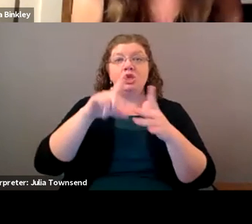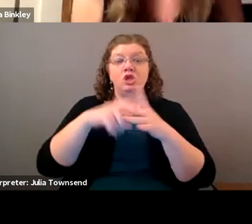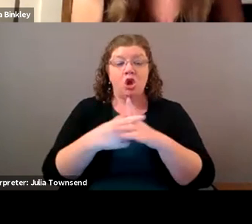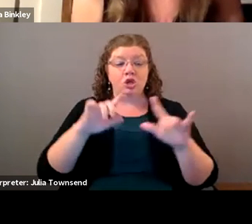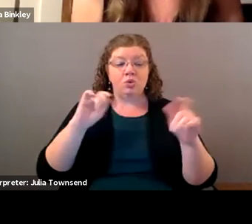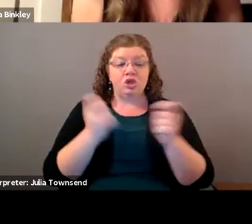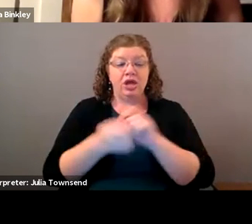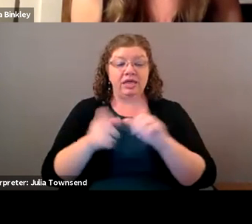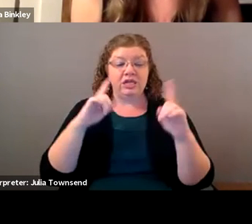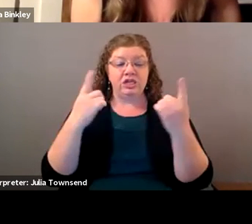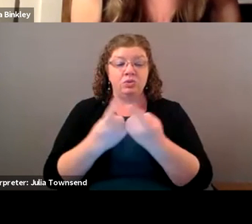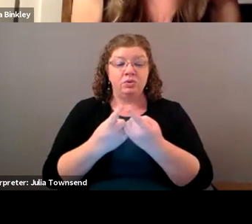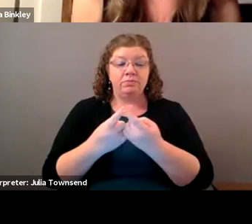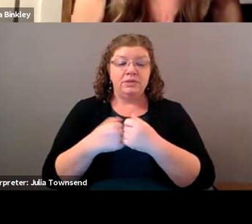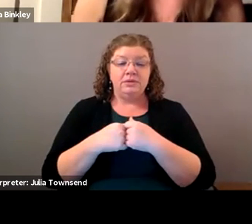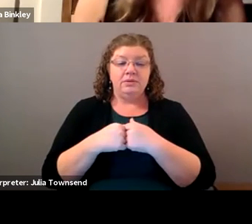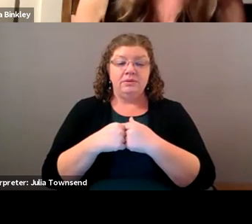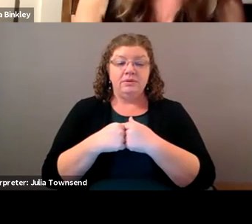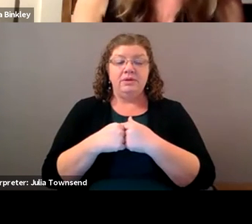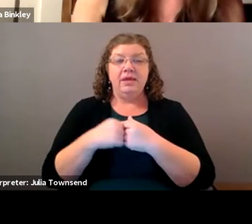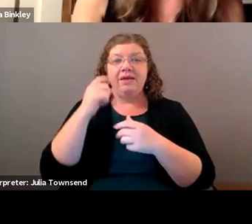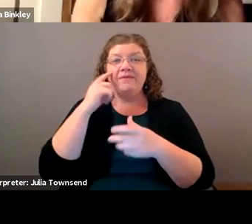va a comenzar a cambiar este distrito.